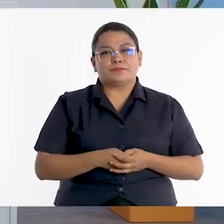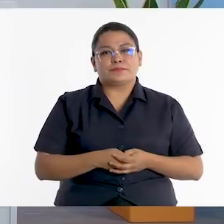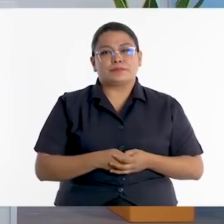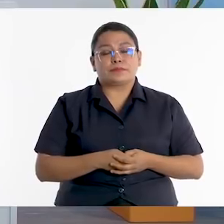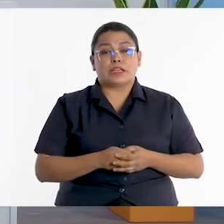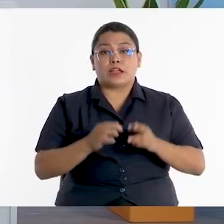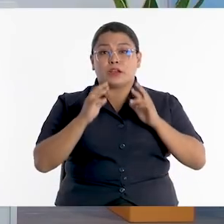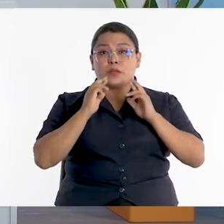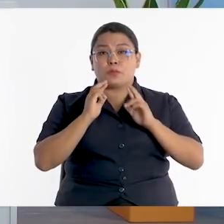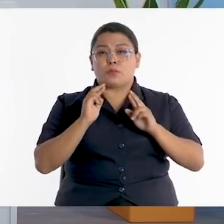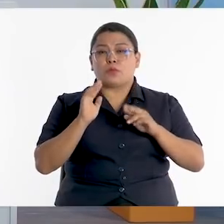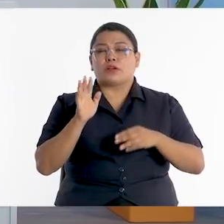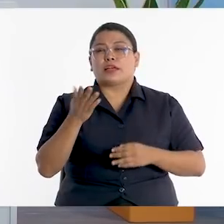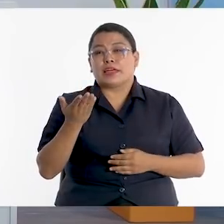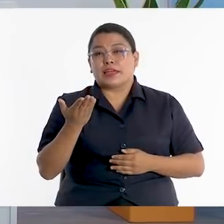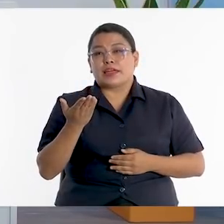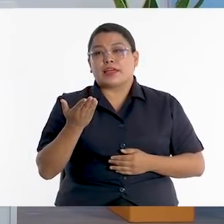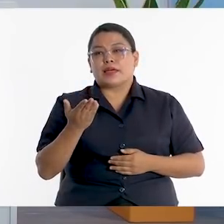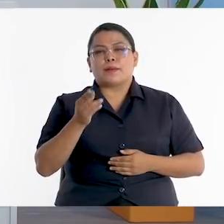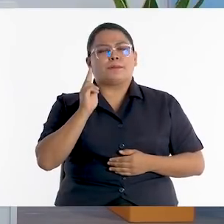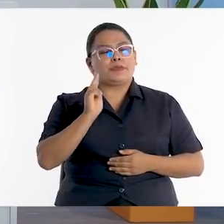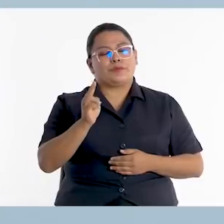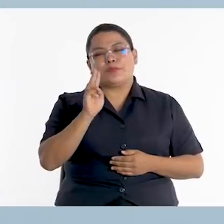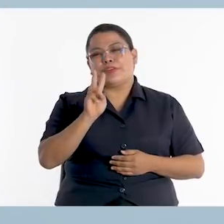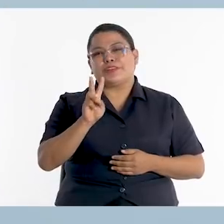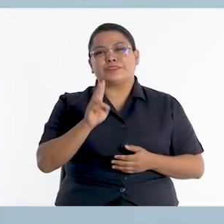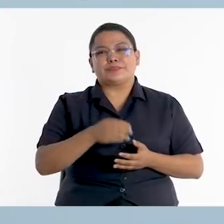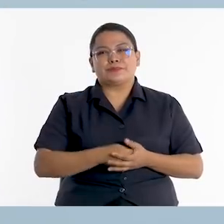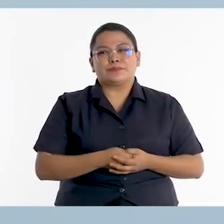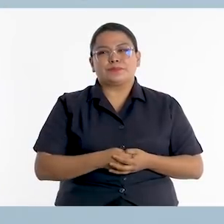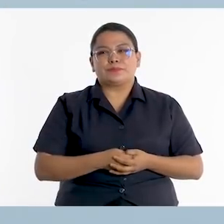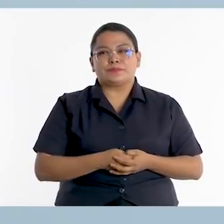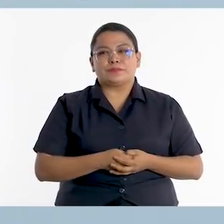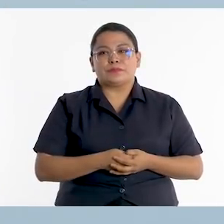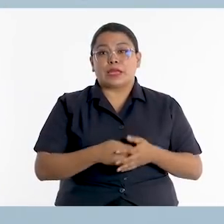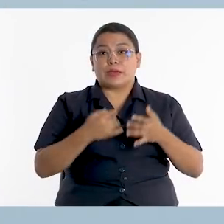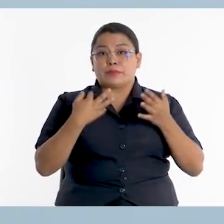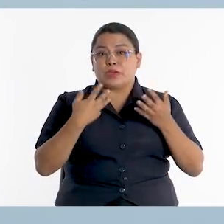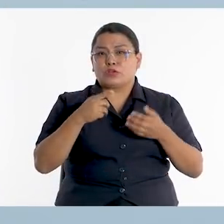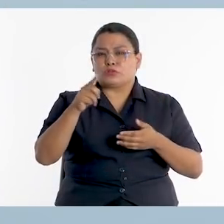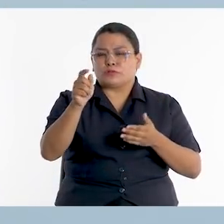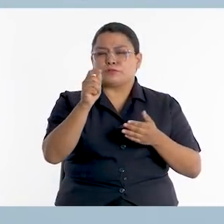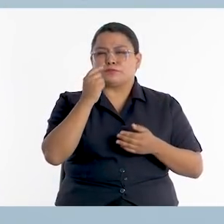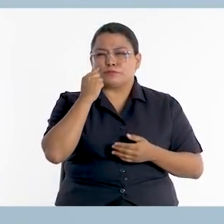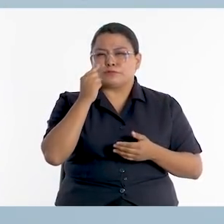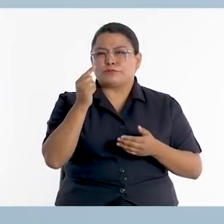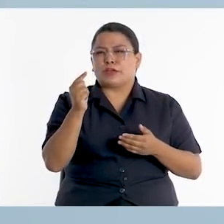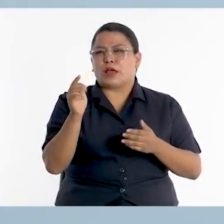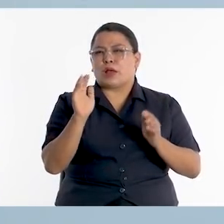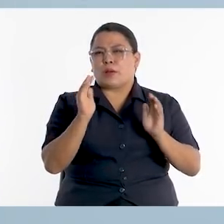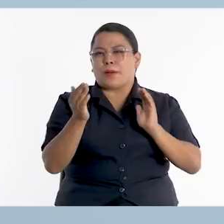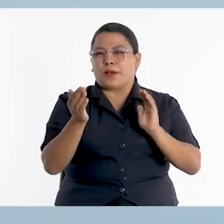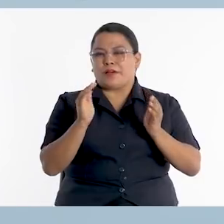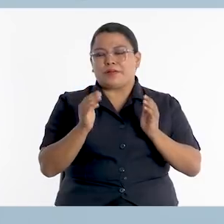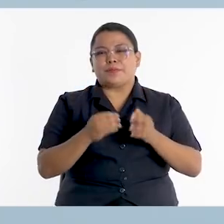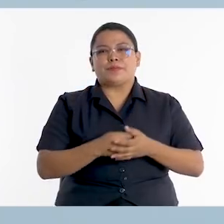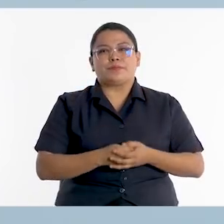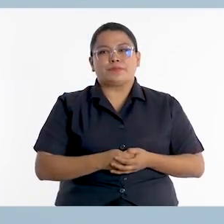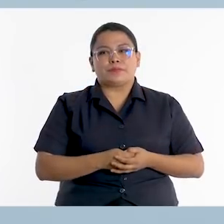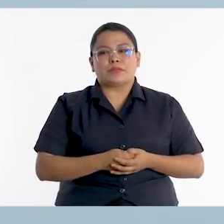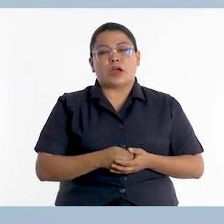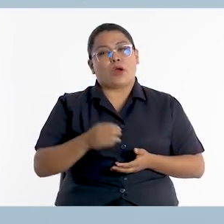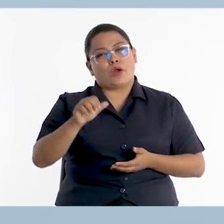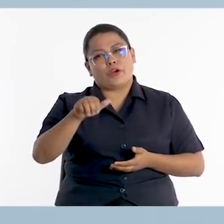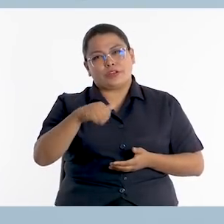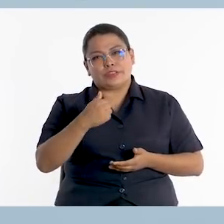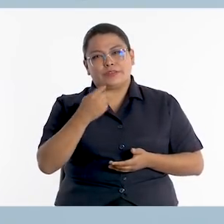Y esto nos da también 2. Espero estén notando la similaridad. Ahora, probemos